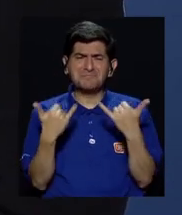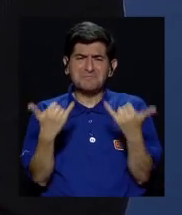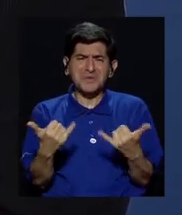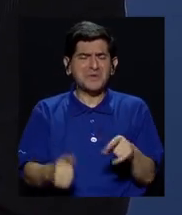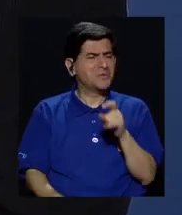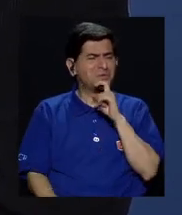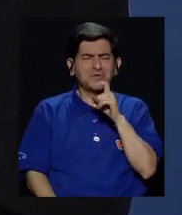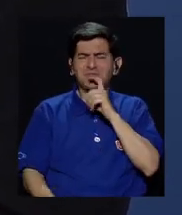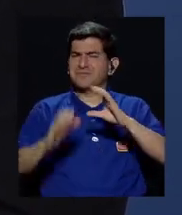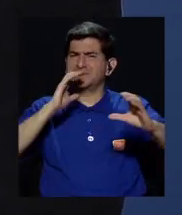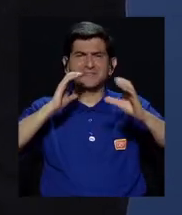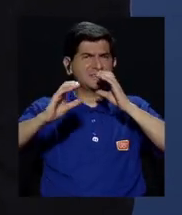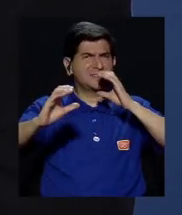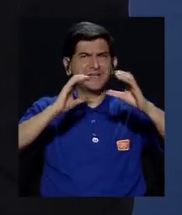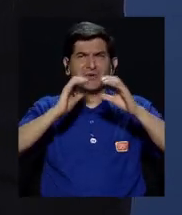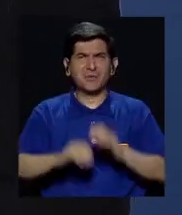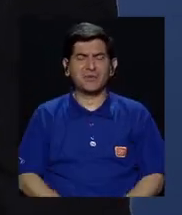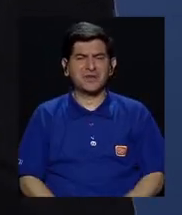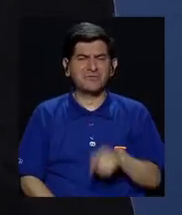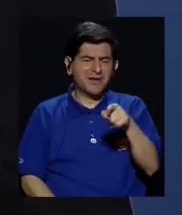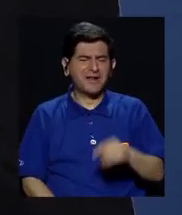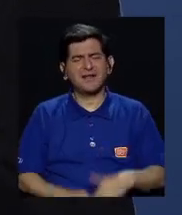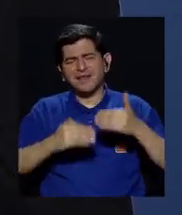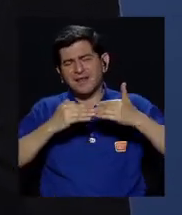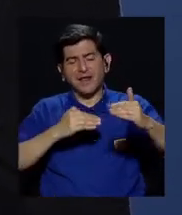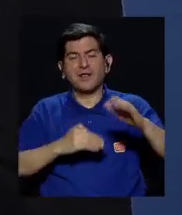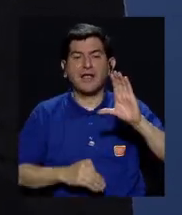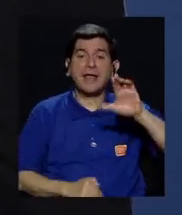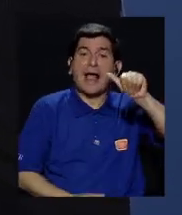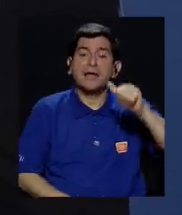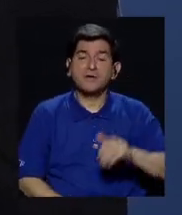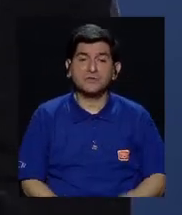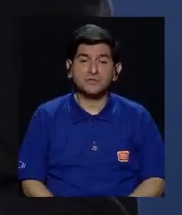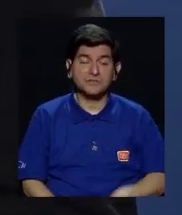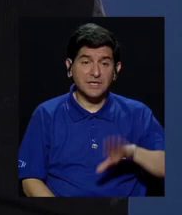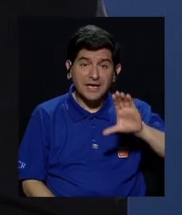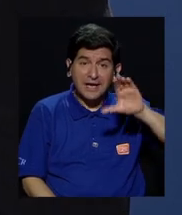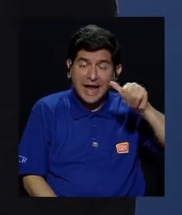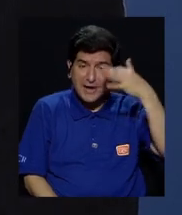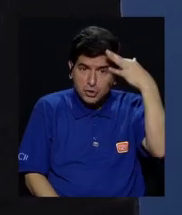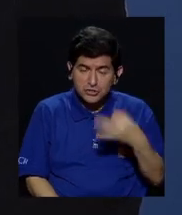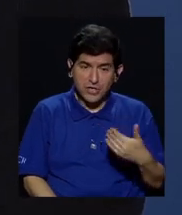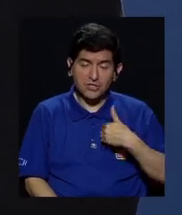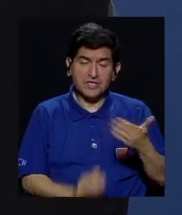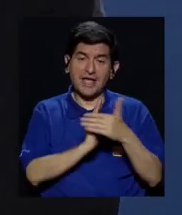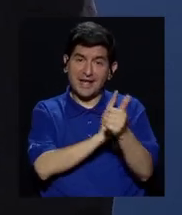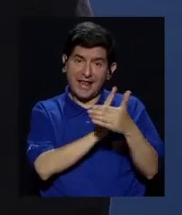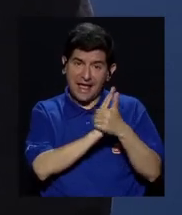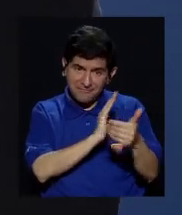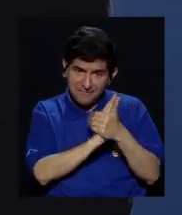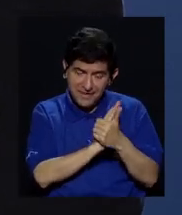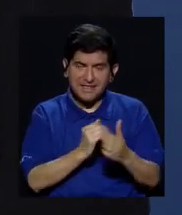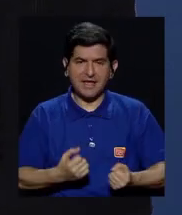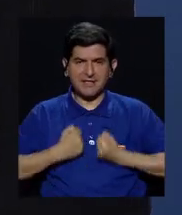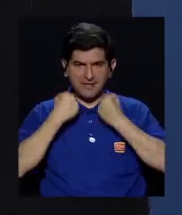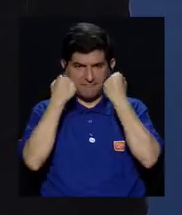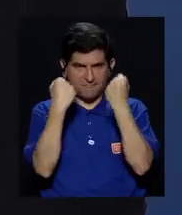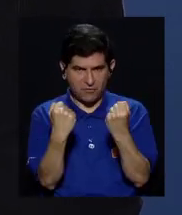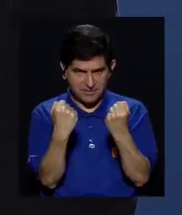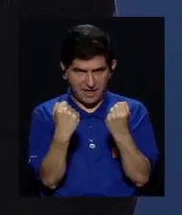ahí le cuesta mucho transmitir son muy largas carlos alvarado creo que tiene su virtud y su